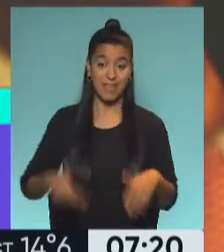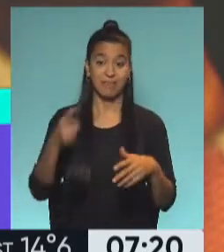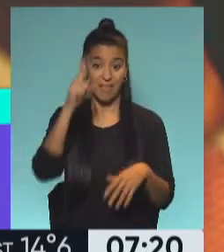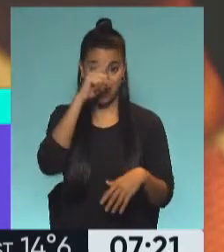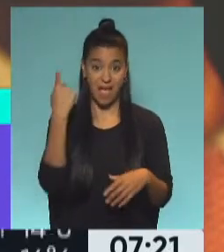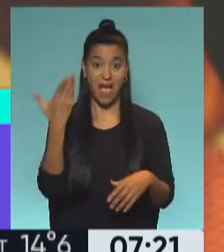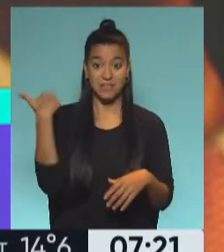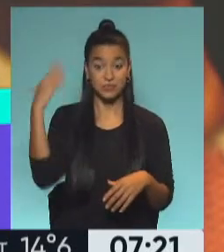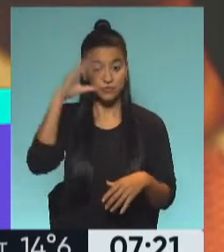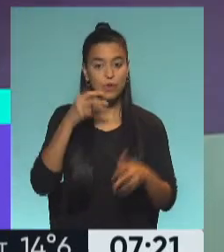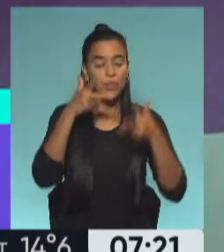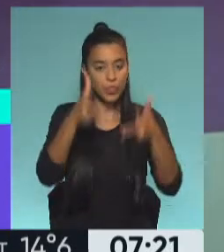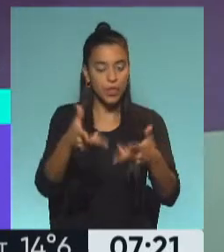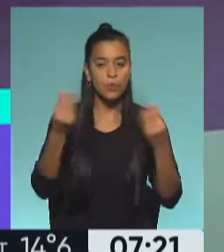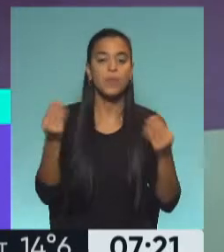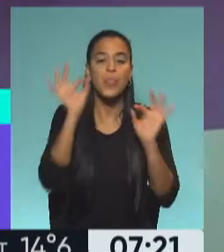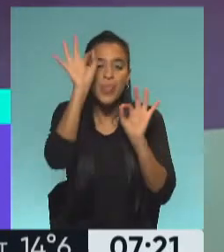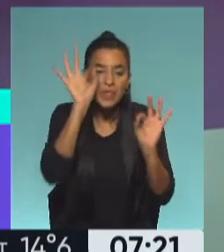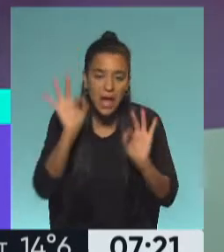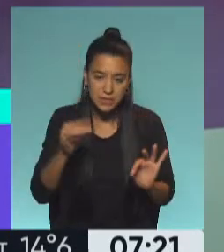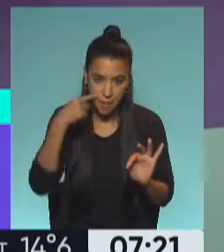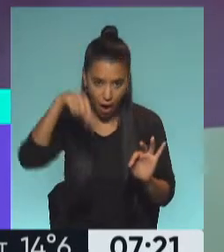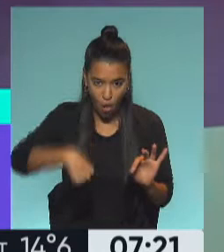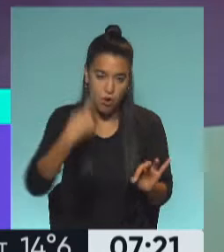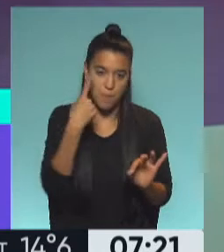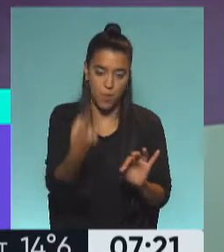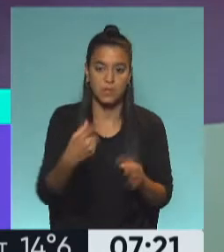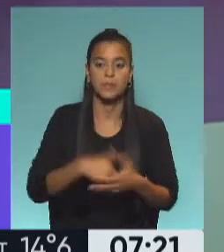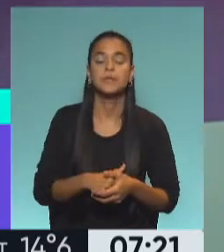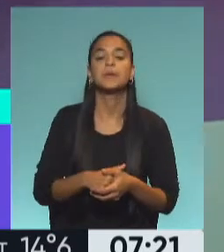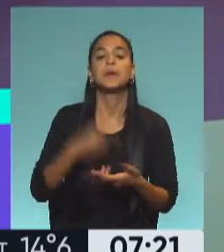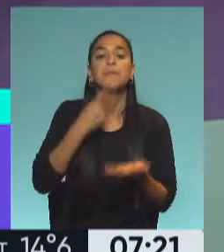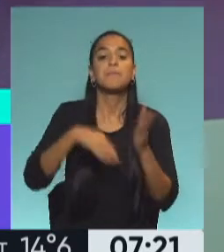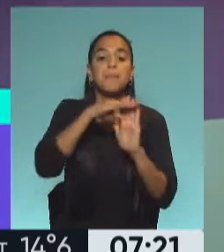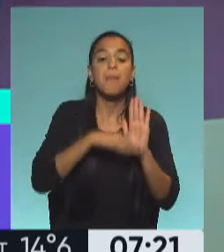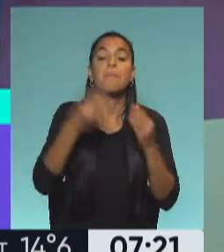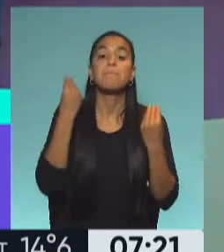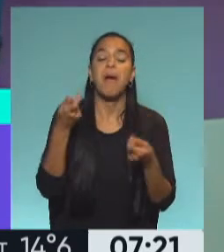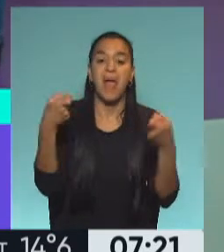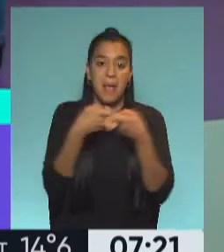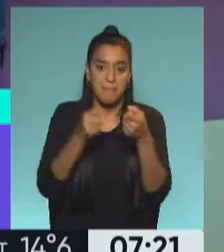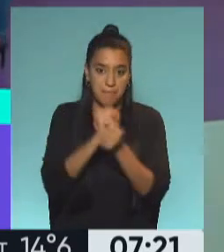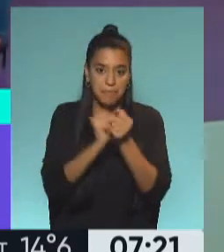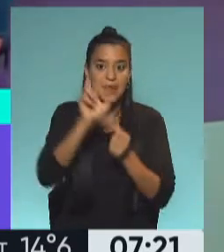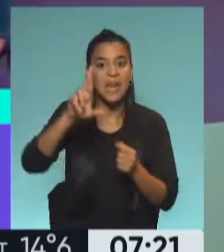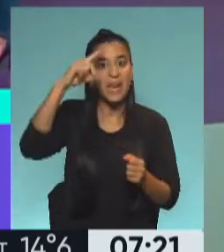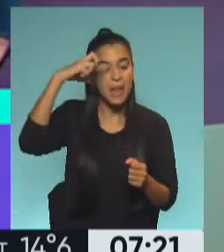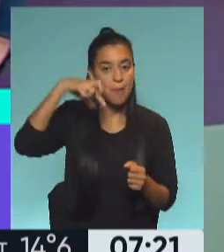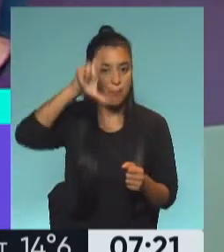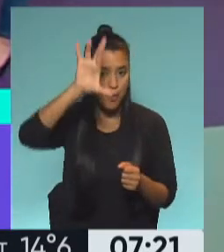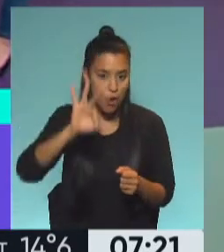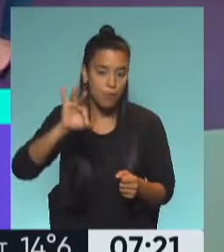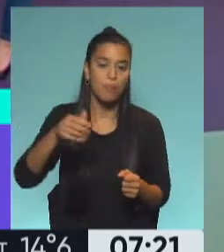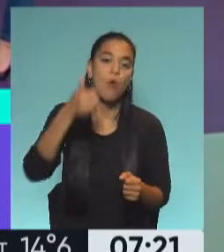Nación anoche, las vamos a estar detallando ahora mismo. A ver. Medidas adicionales para empresas. El repro, que es como